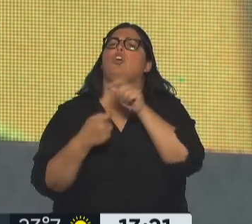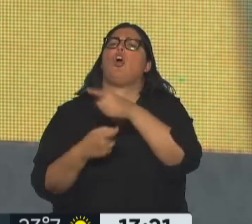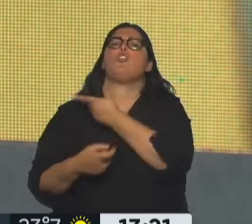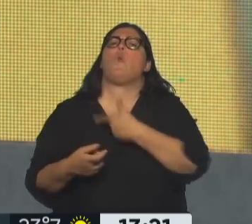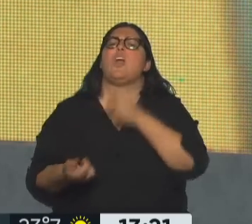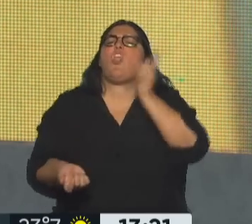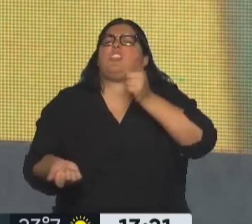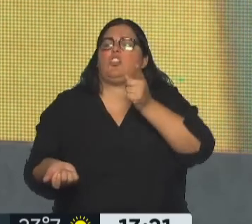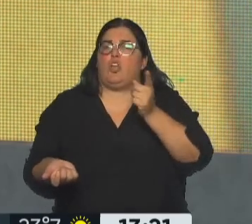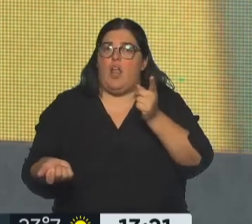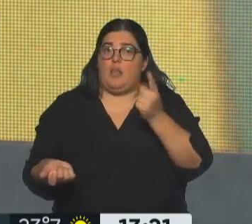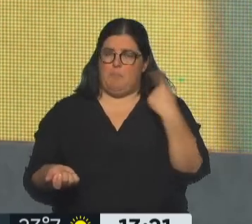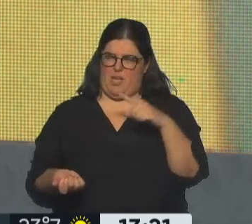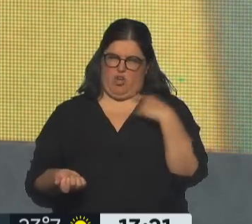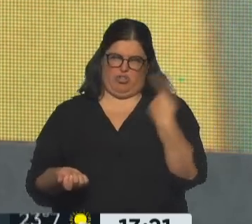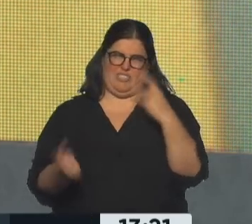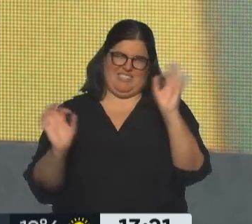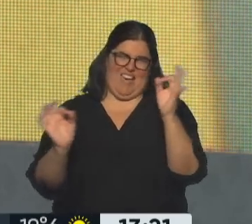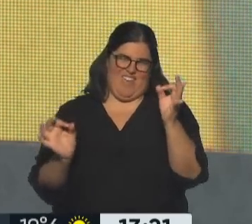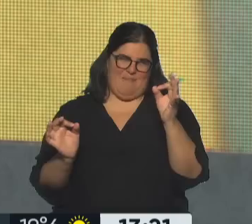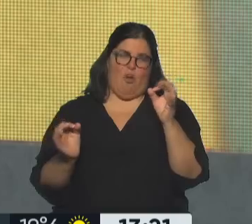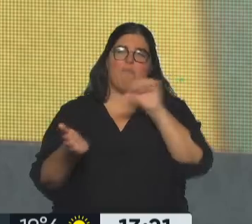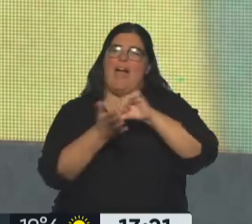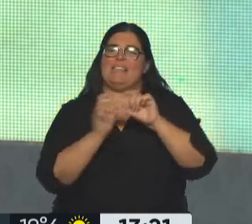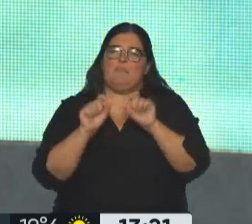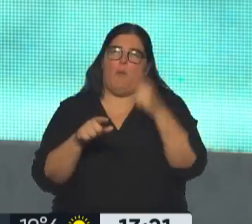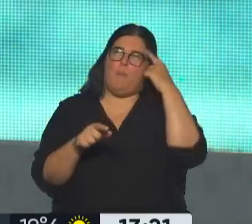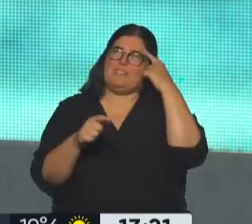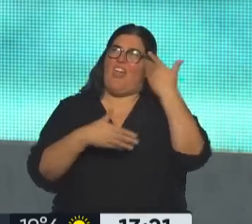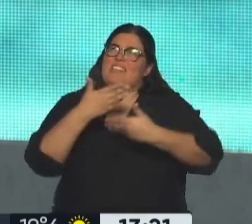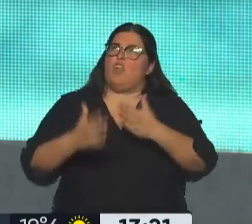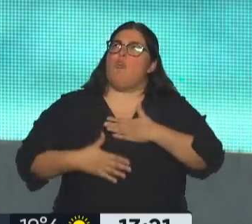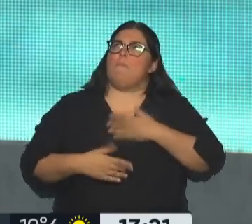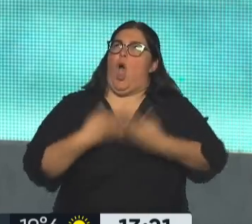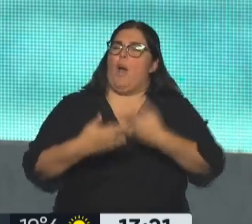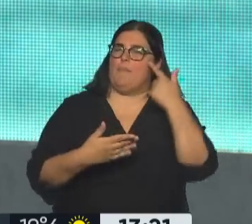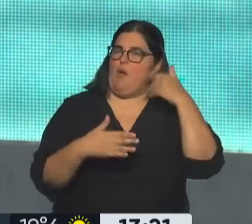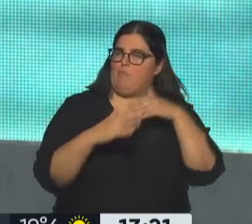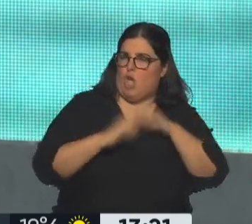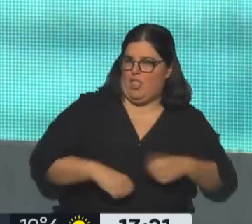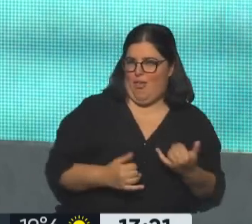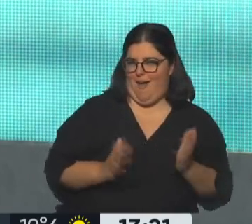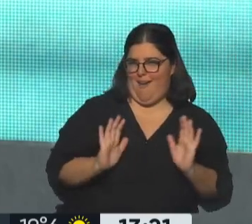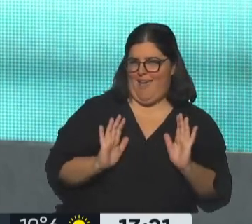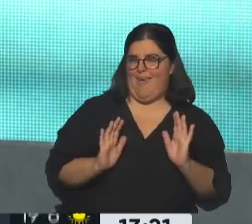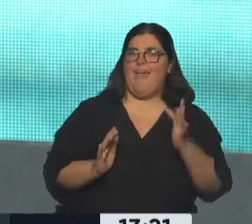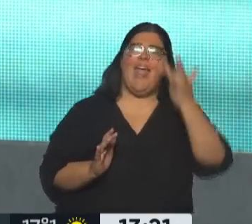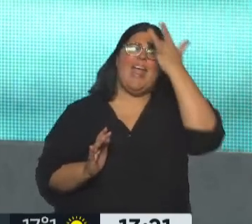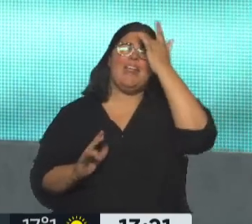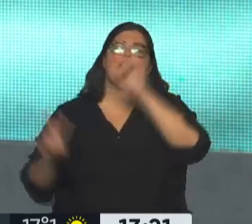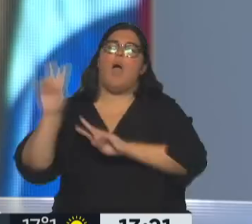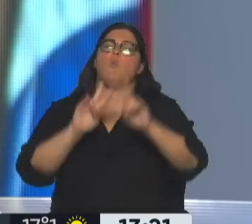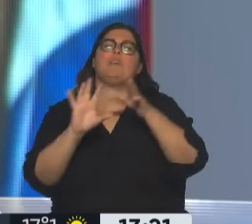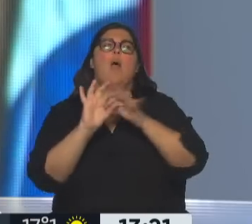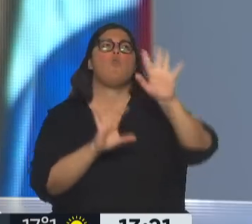sabemos que en el fondo todos los países están tratando de pensar en su propio desarrollo. India está revendiendo petróleo ruso a Europa,